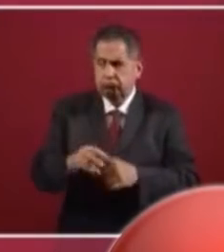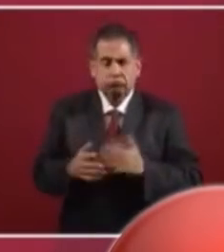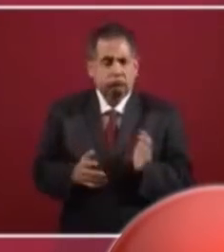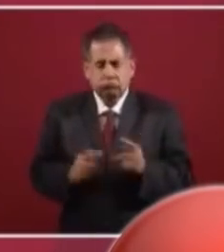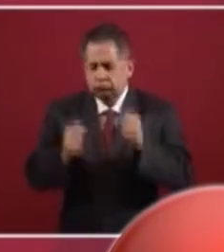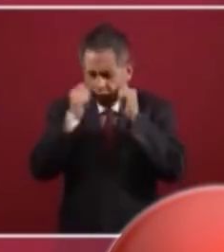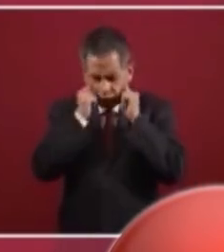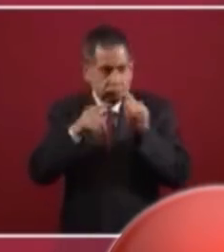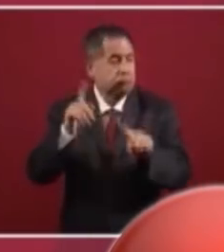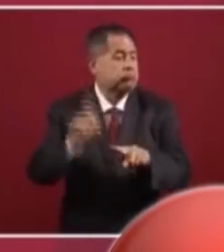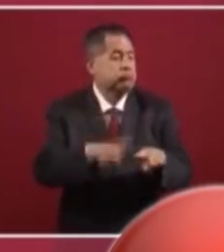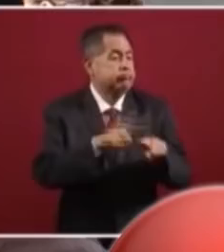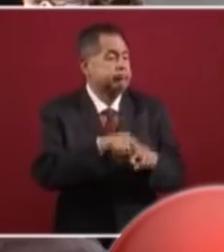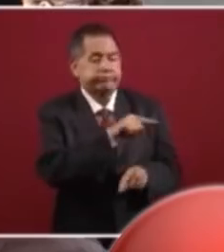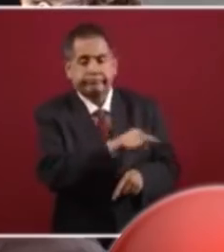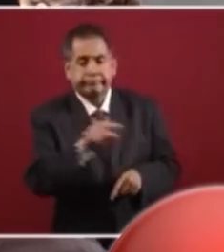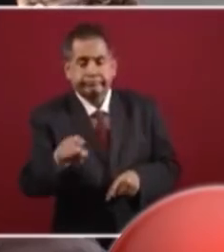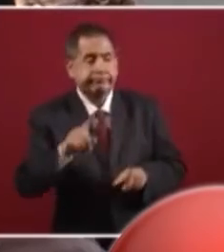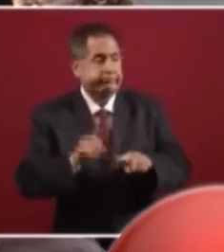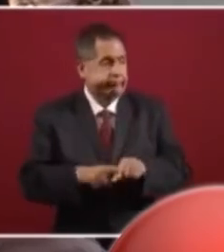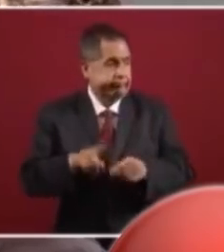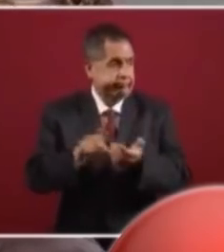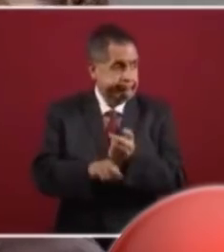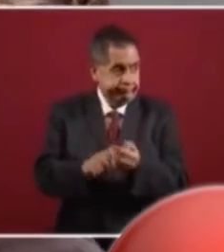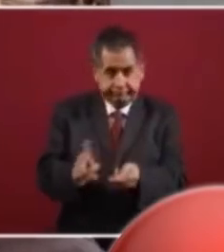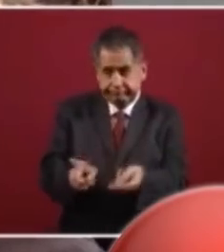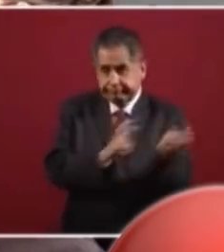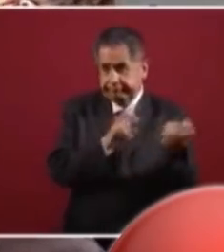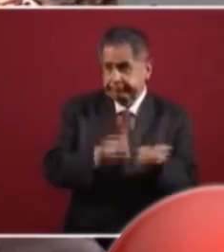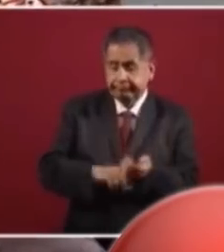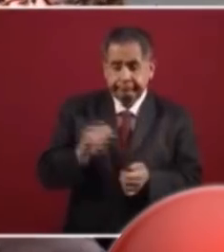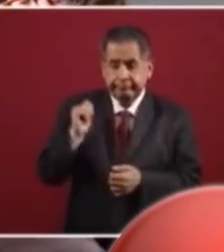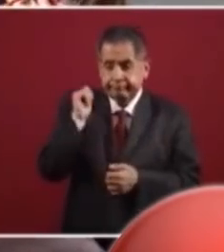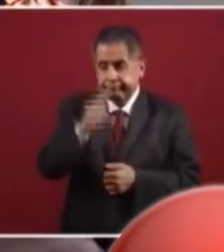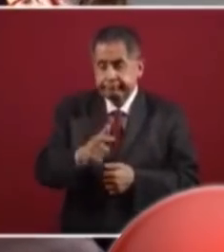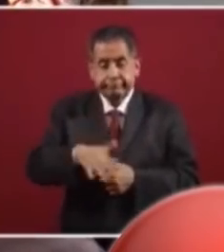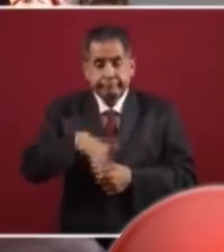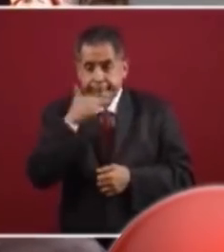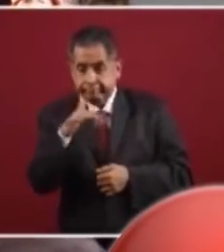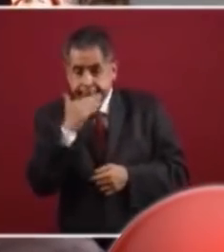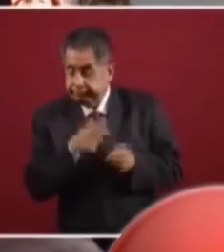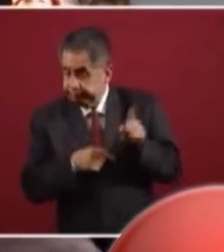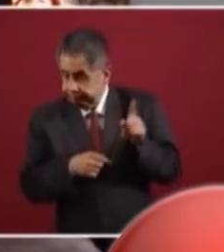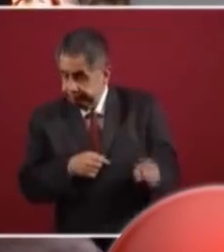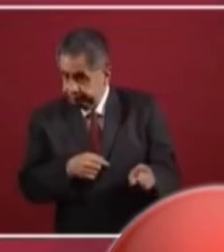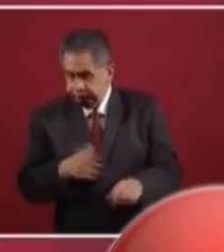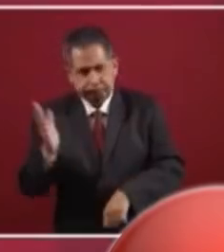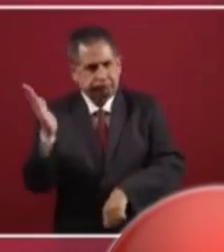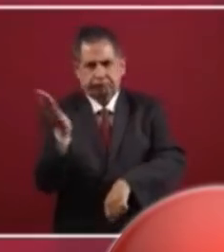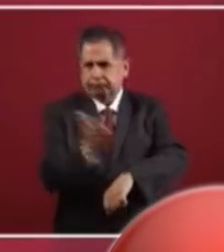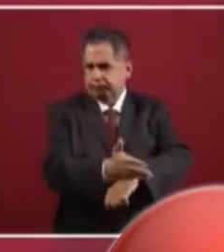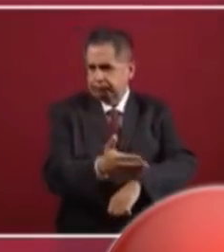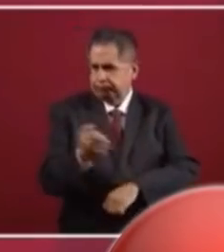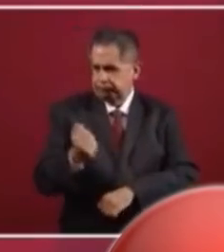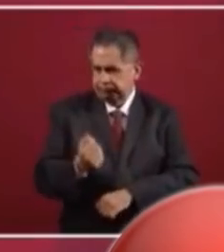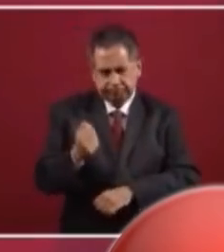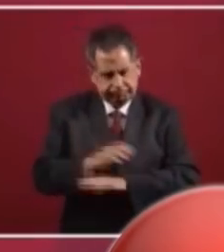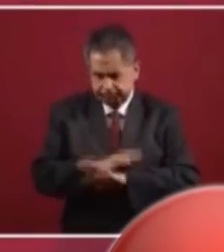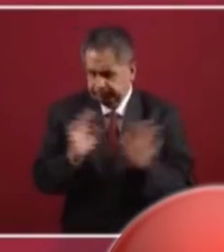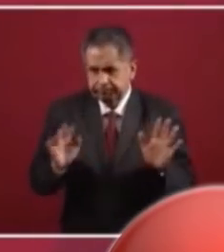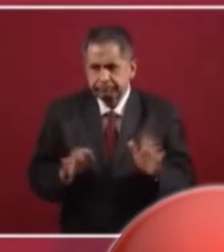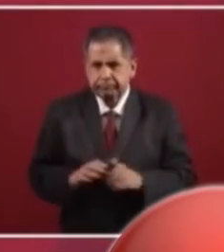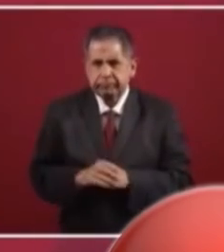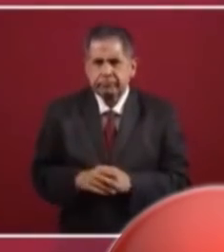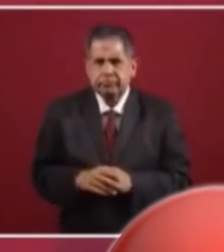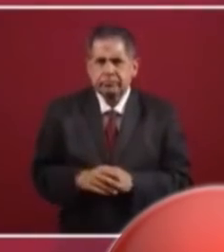sea si hay muy lícito va a ser castigada a ver por